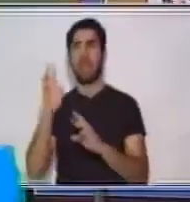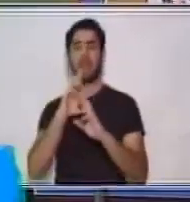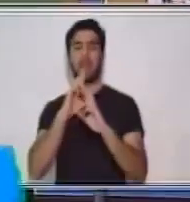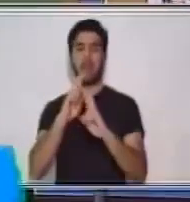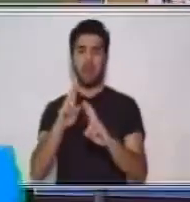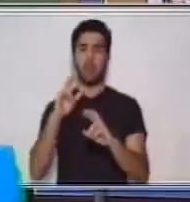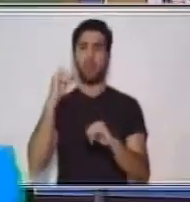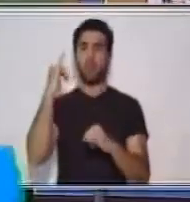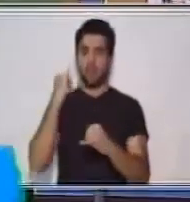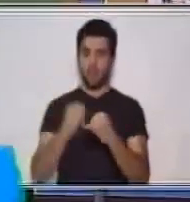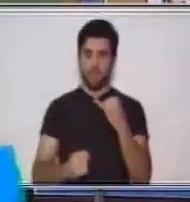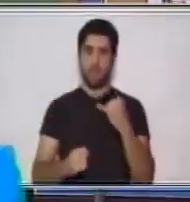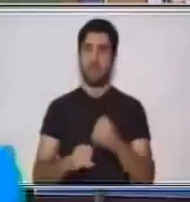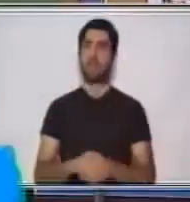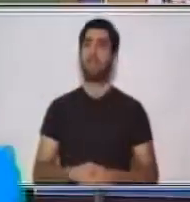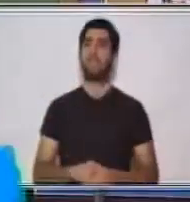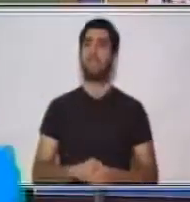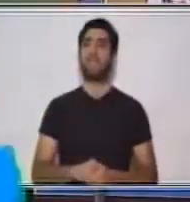resultado.